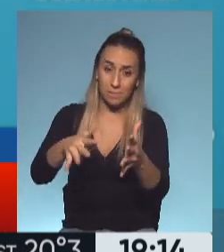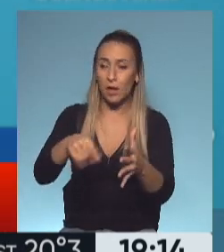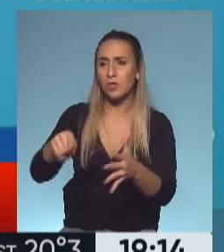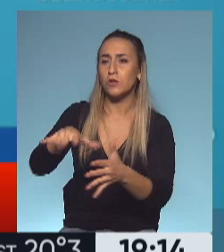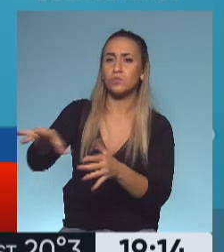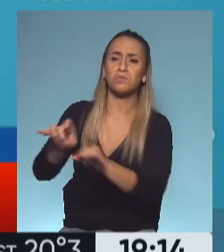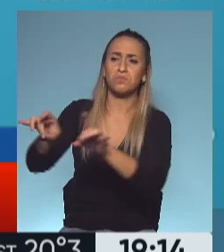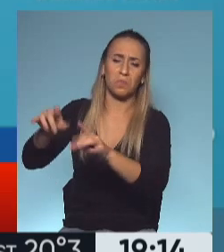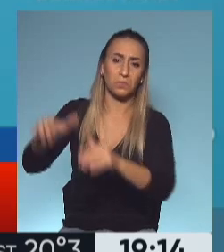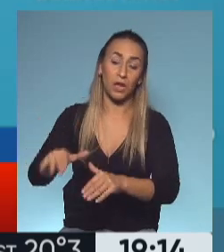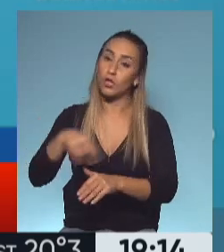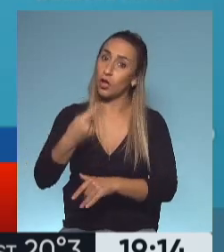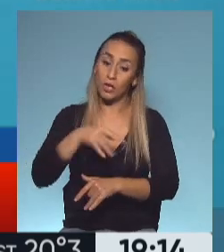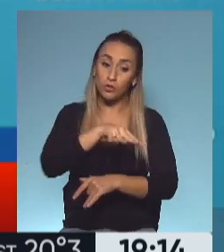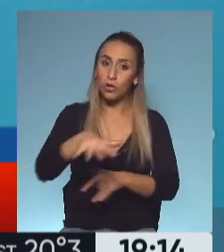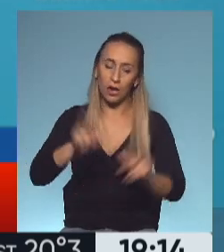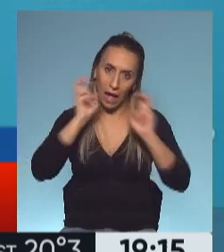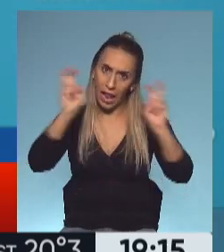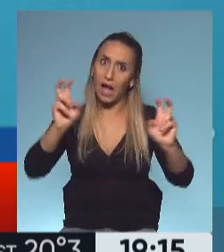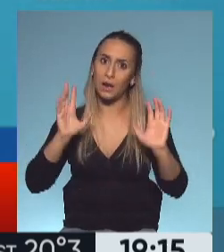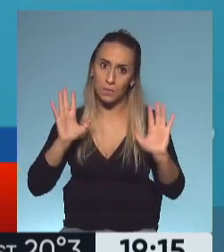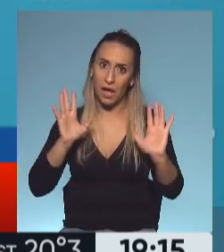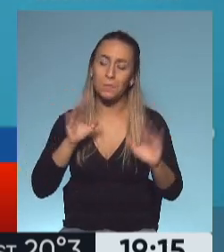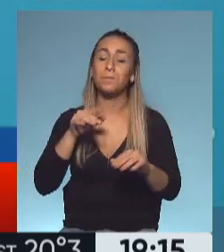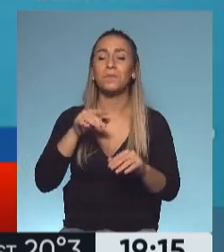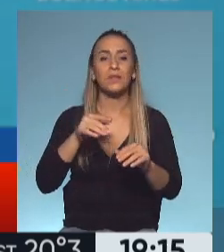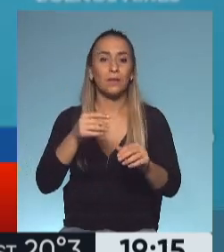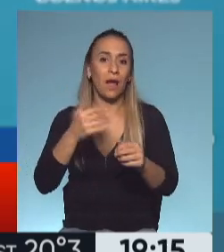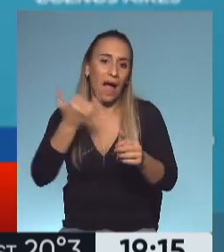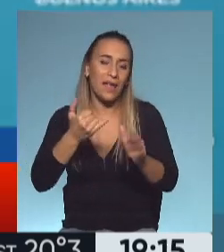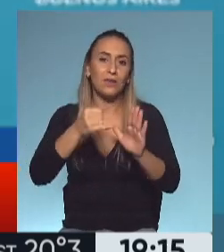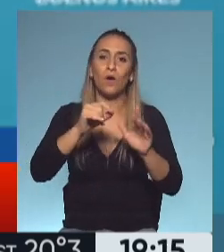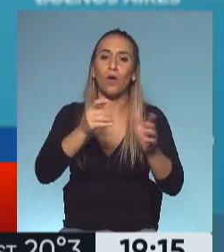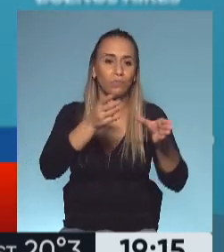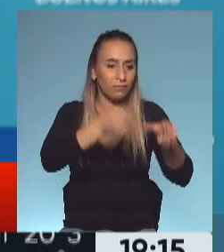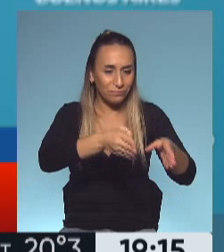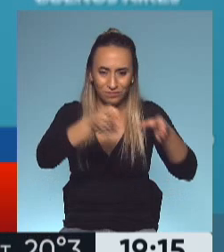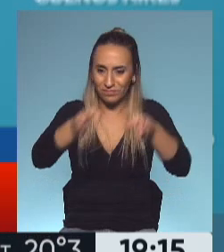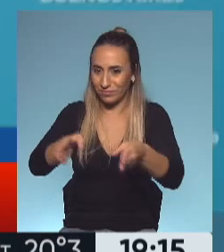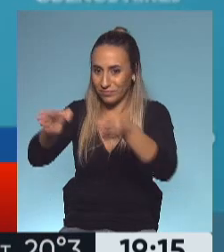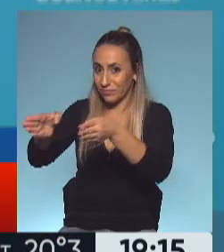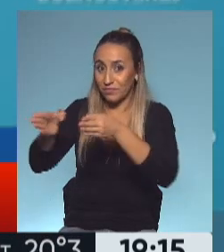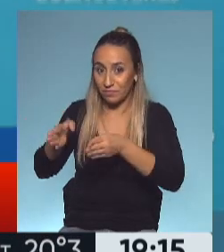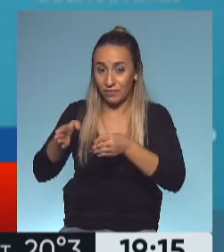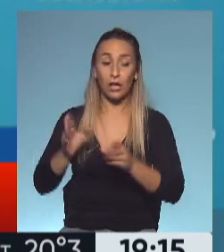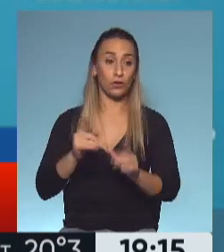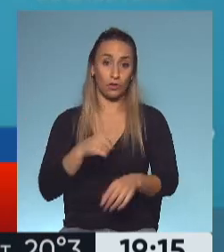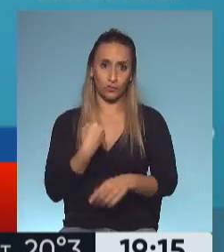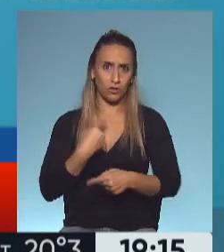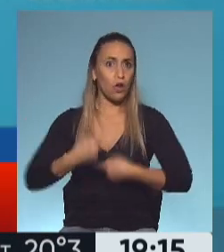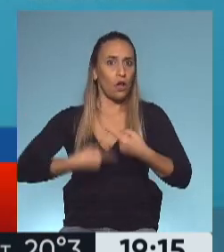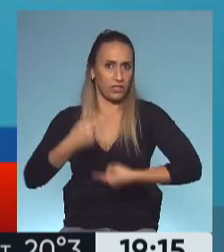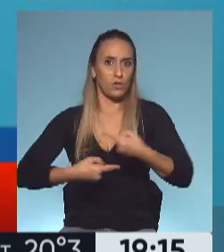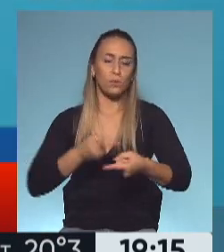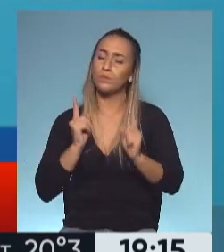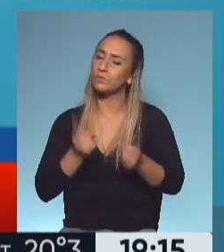y epidemiológica. Estas definiciones nos permiten continuar también con nuestro sistema de fases